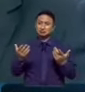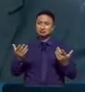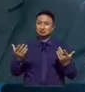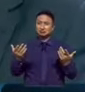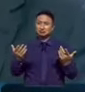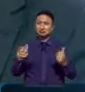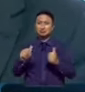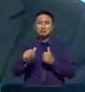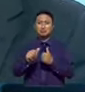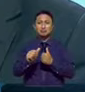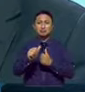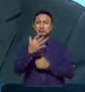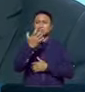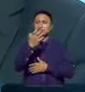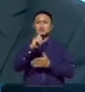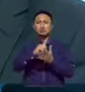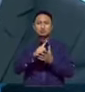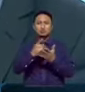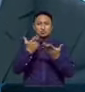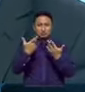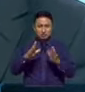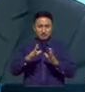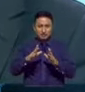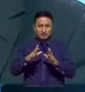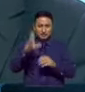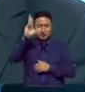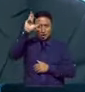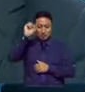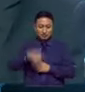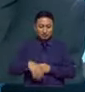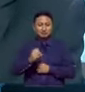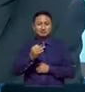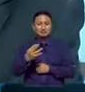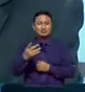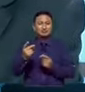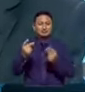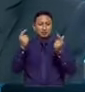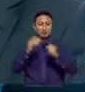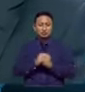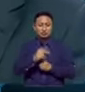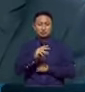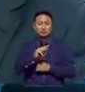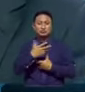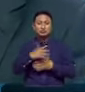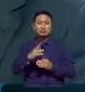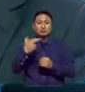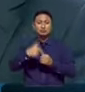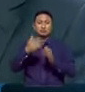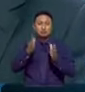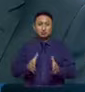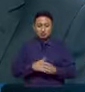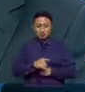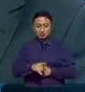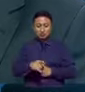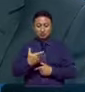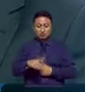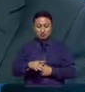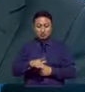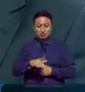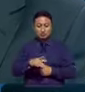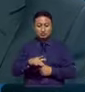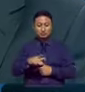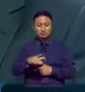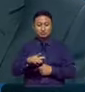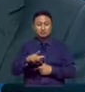de algunos minutos, 15 minutos, ya haya un pronunciamiento sobre el conteo de rápido de Participación Ciudadana, que es el instrumento, diría,